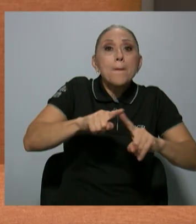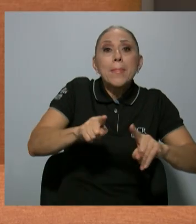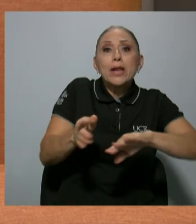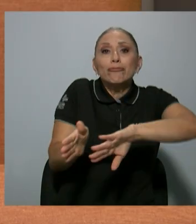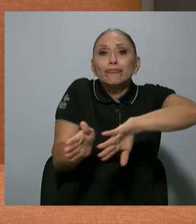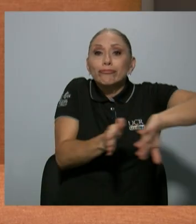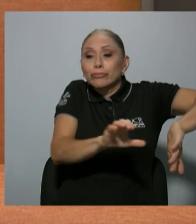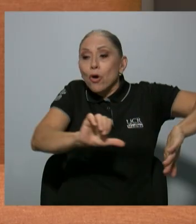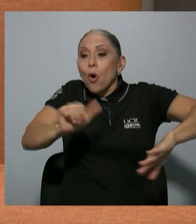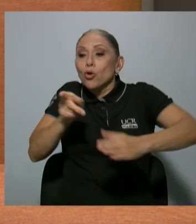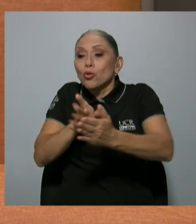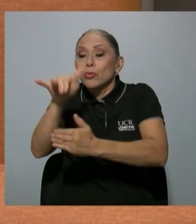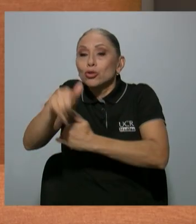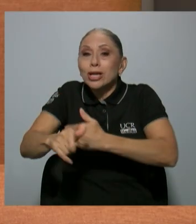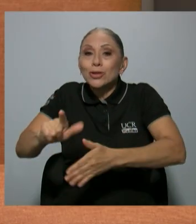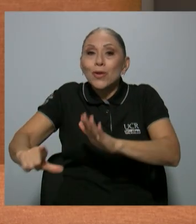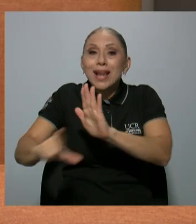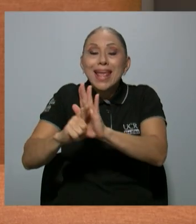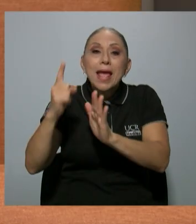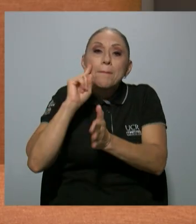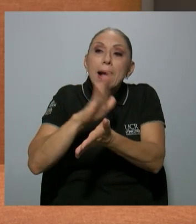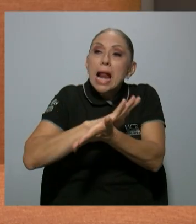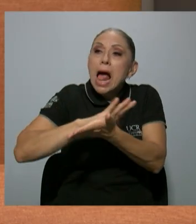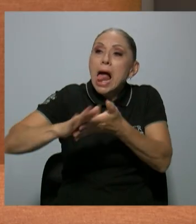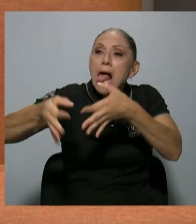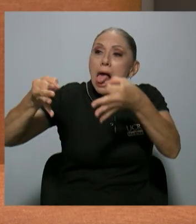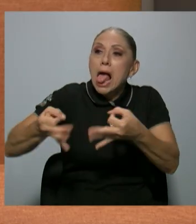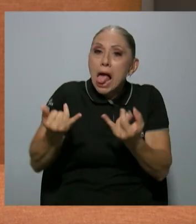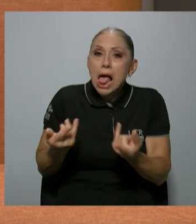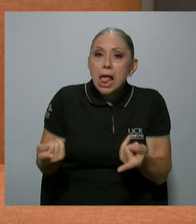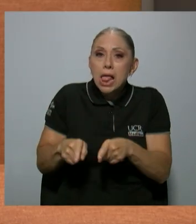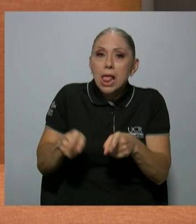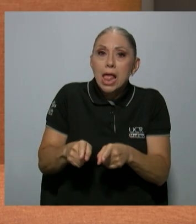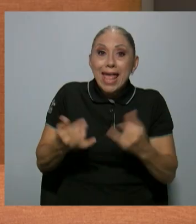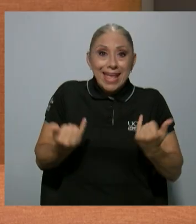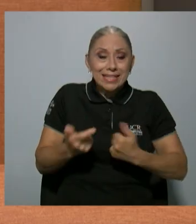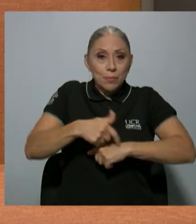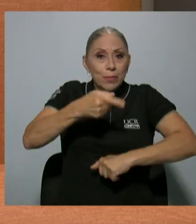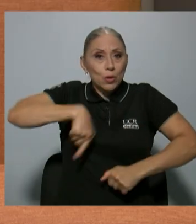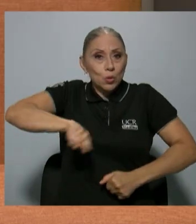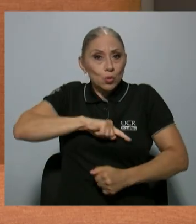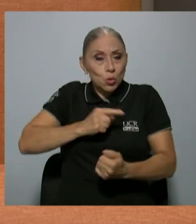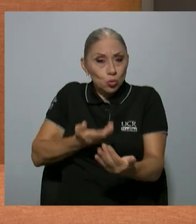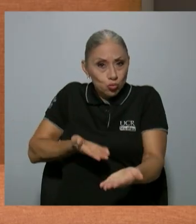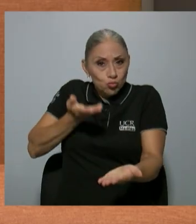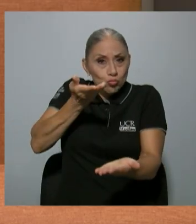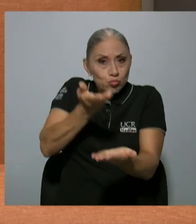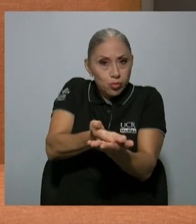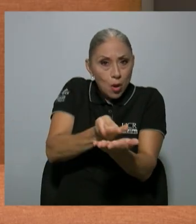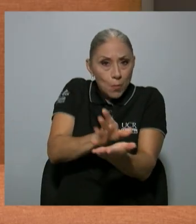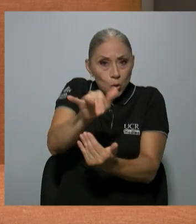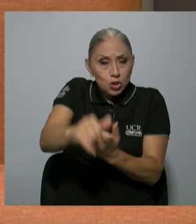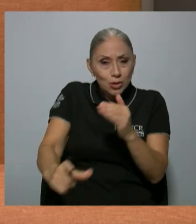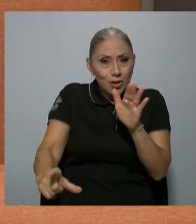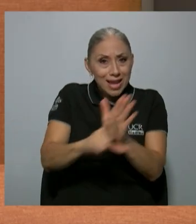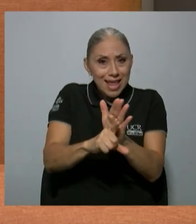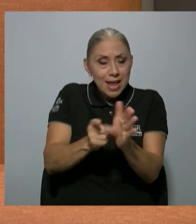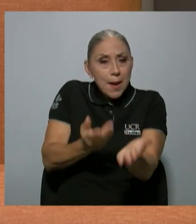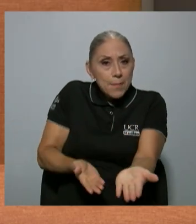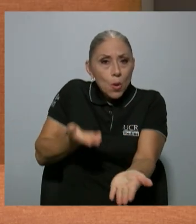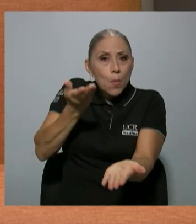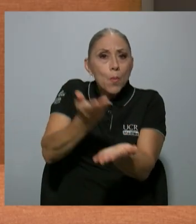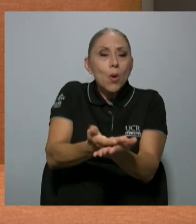ley para sanear lo que está sucediendo. Nosotros tenemos en este momento un proyecto de ley que propone saneamiento ambiental